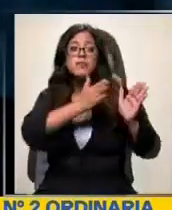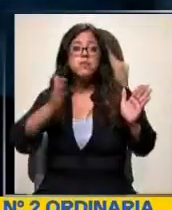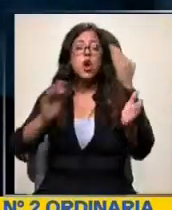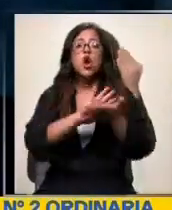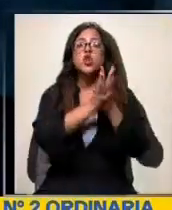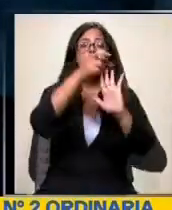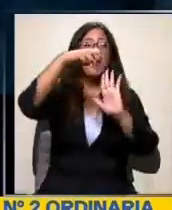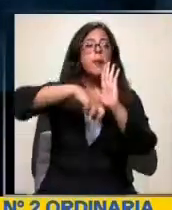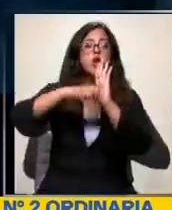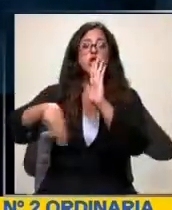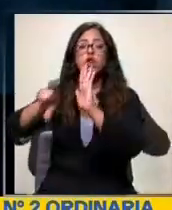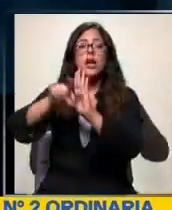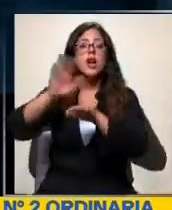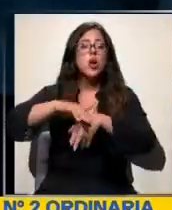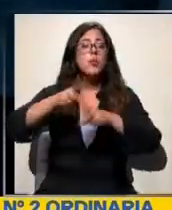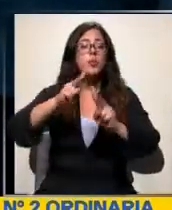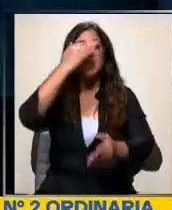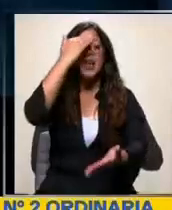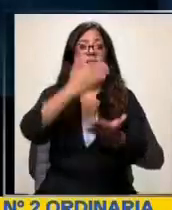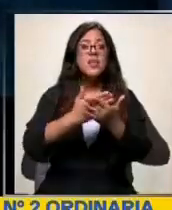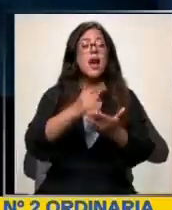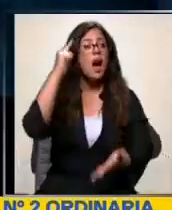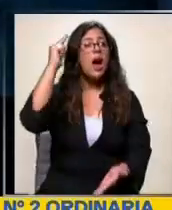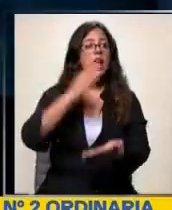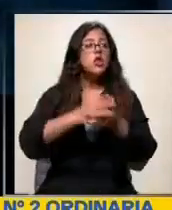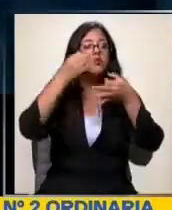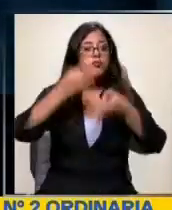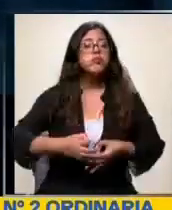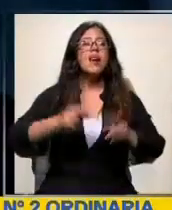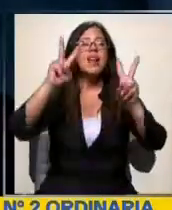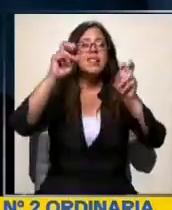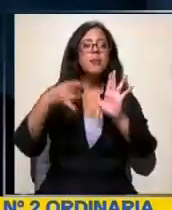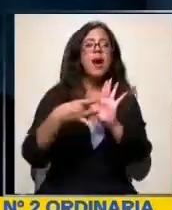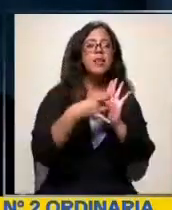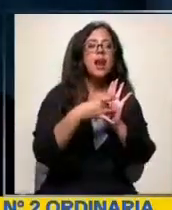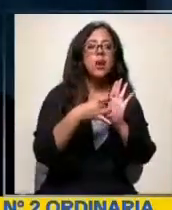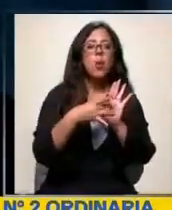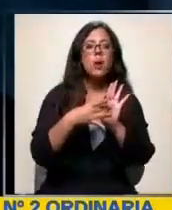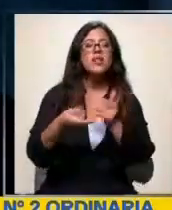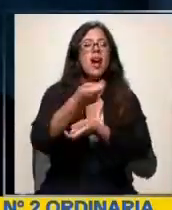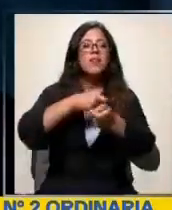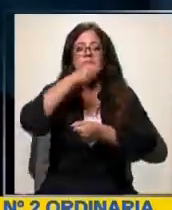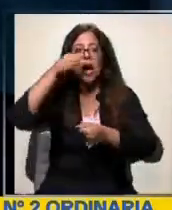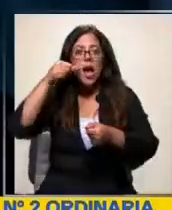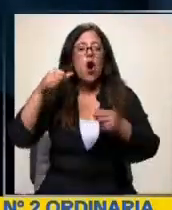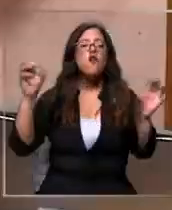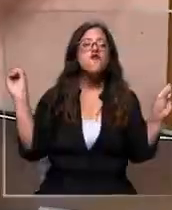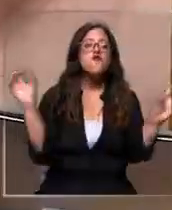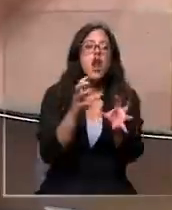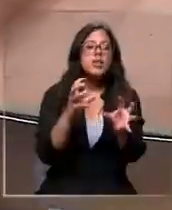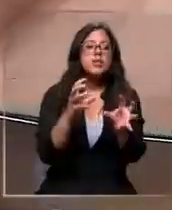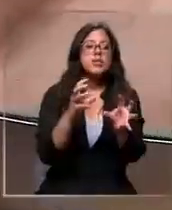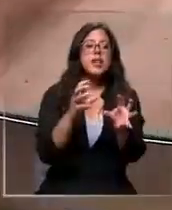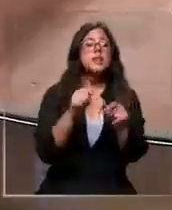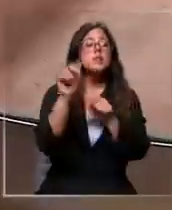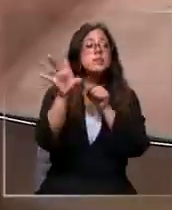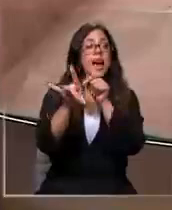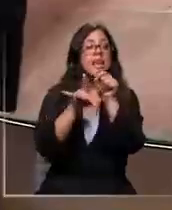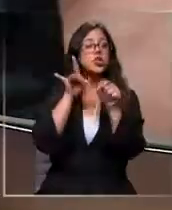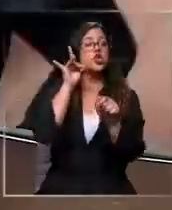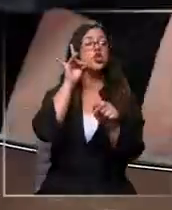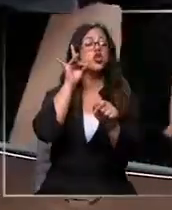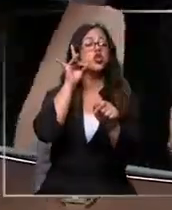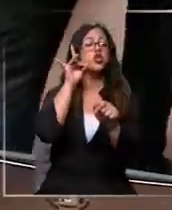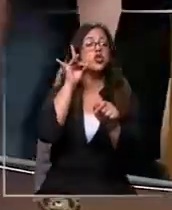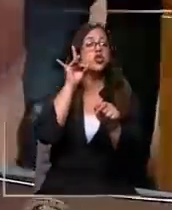los proyectos de ley que nos permitan enfrentar con decisión la delincuencia, el narcotráfico, la violencia. La elección del senador de